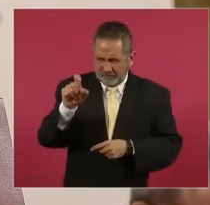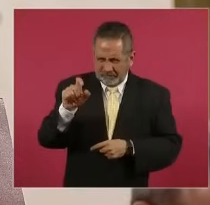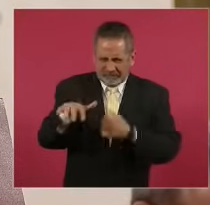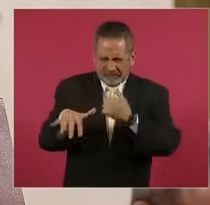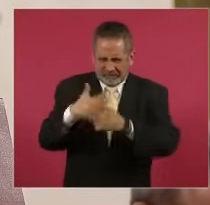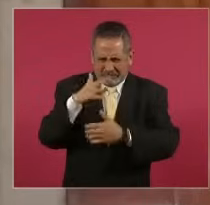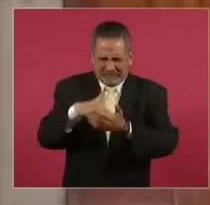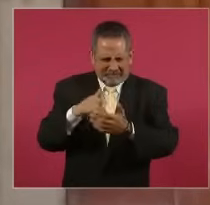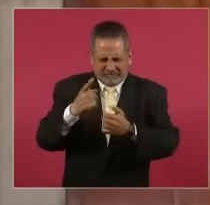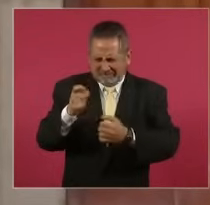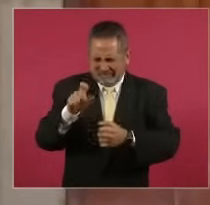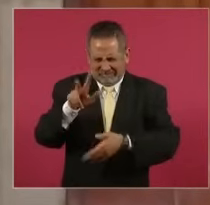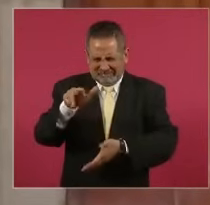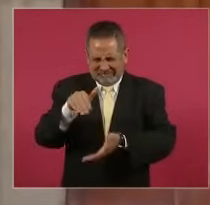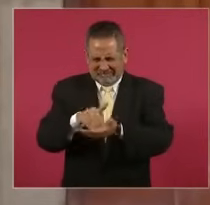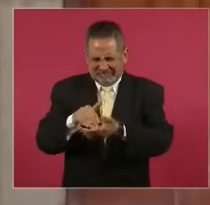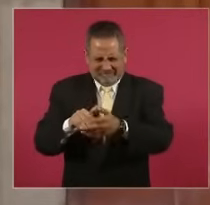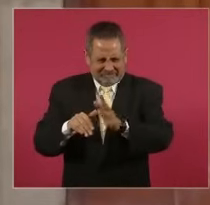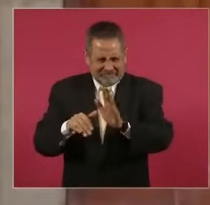115,000, 18,000